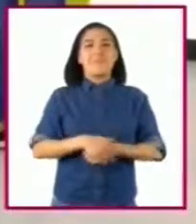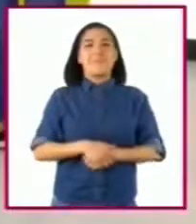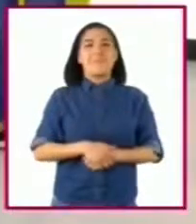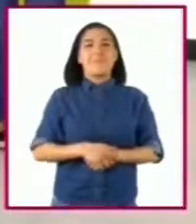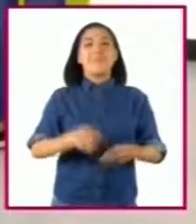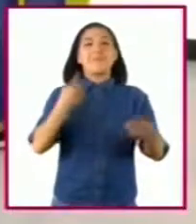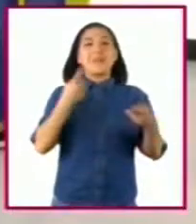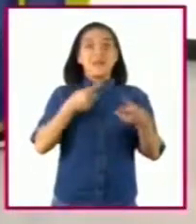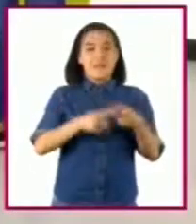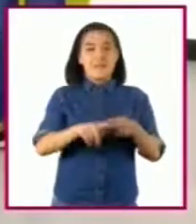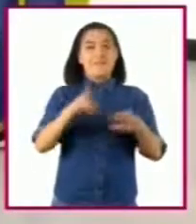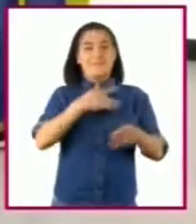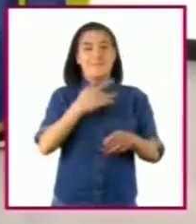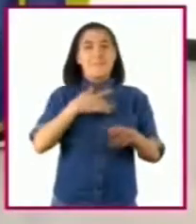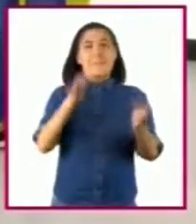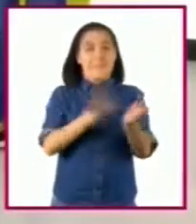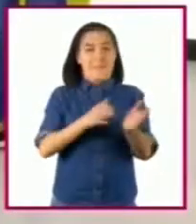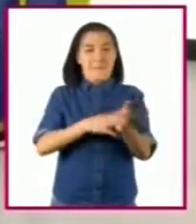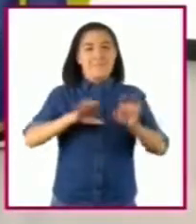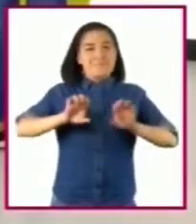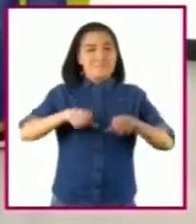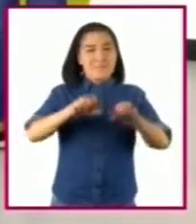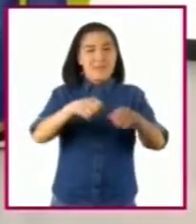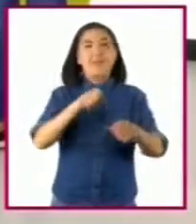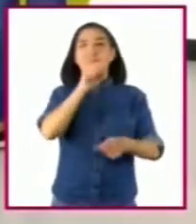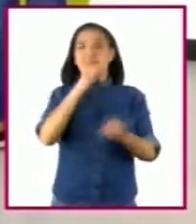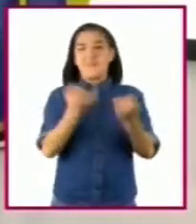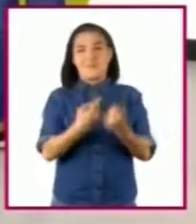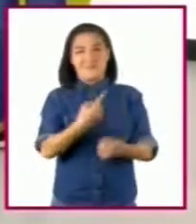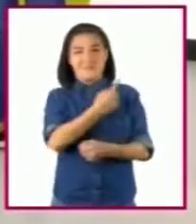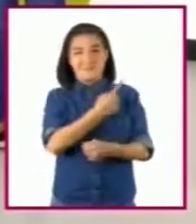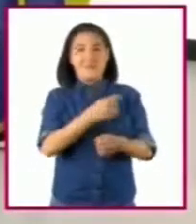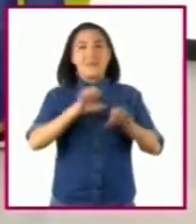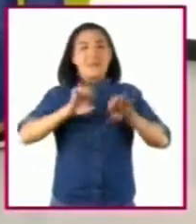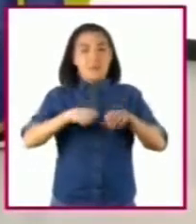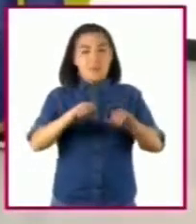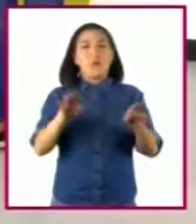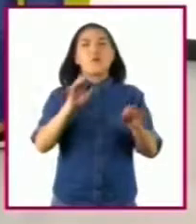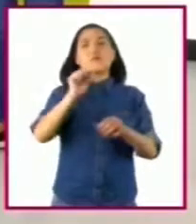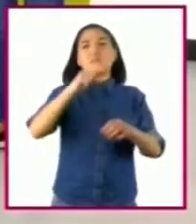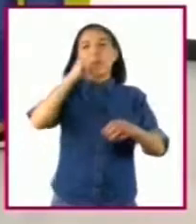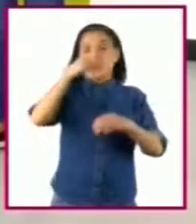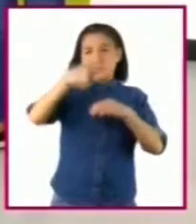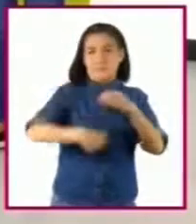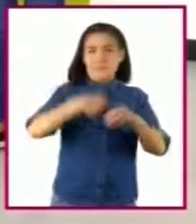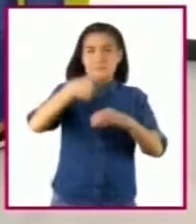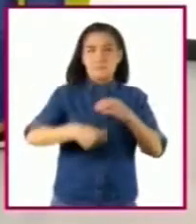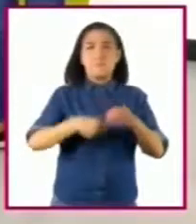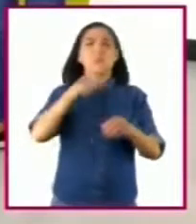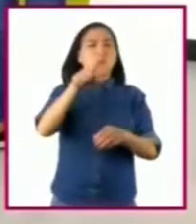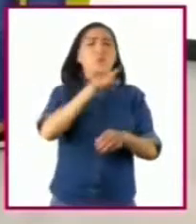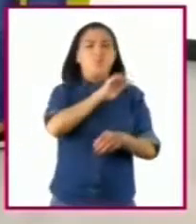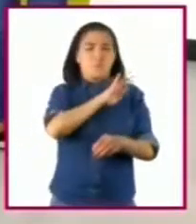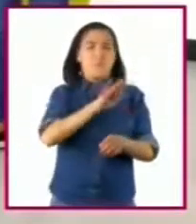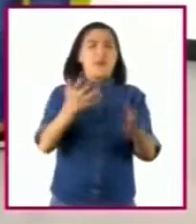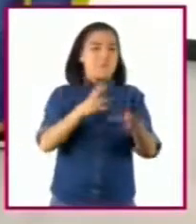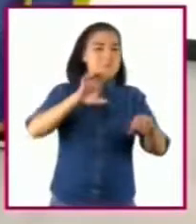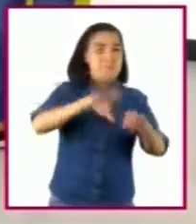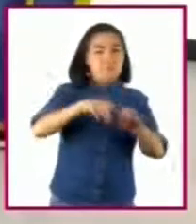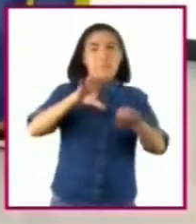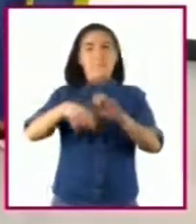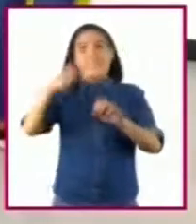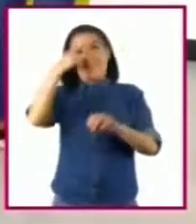Comencemos enrollando el papel de forma diagonal, asegurándolo con una cinta. Pueden unir varios para hacer triángulos